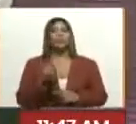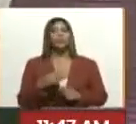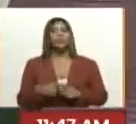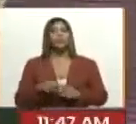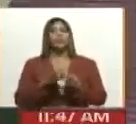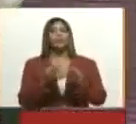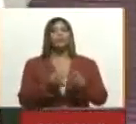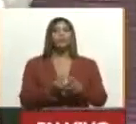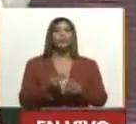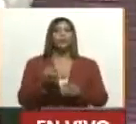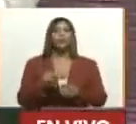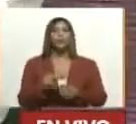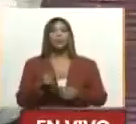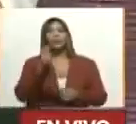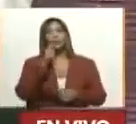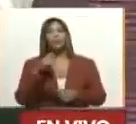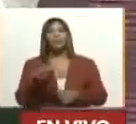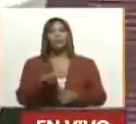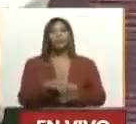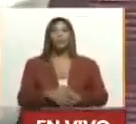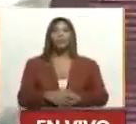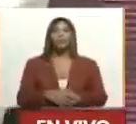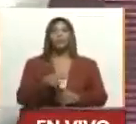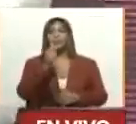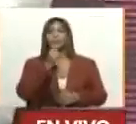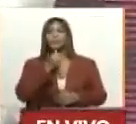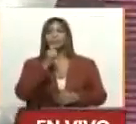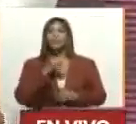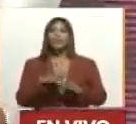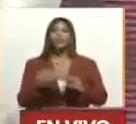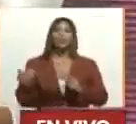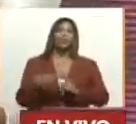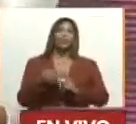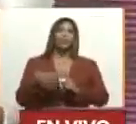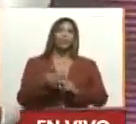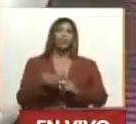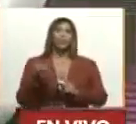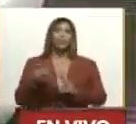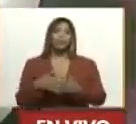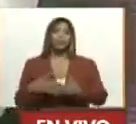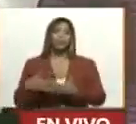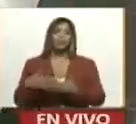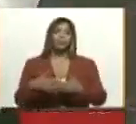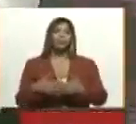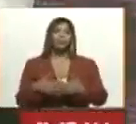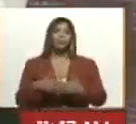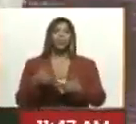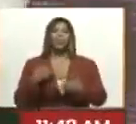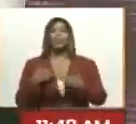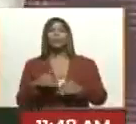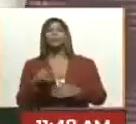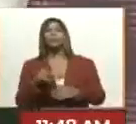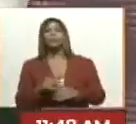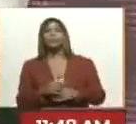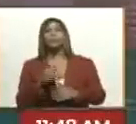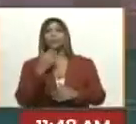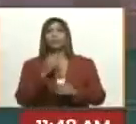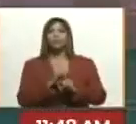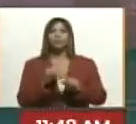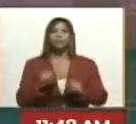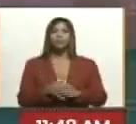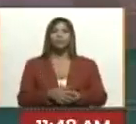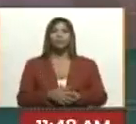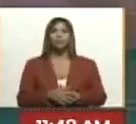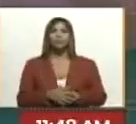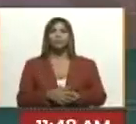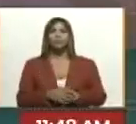de su familia y de un pueblo que ha resistido a todas las agresiones imperialistas. Y por eso, ya para ir cerrando,